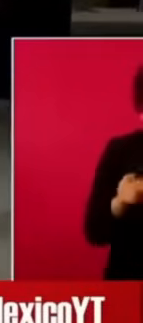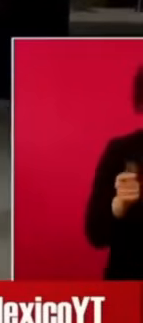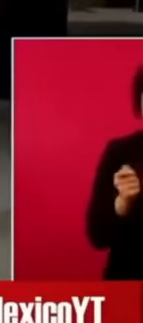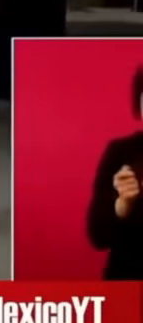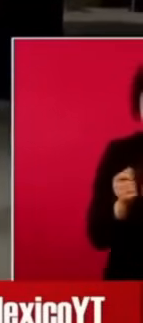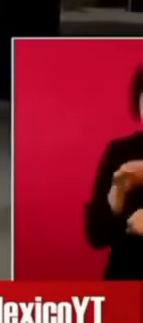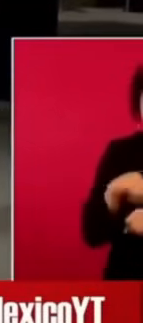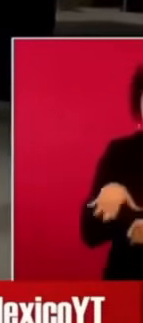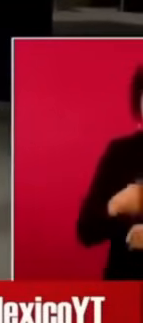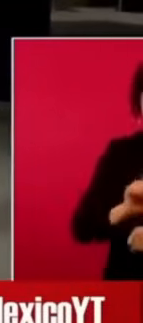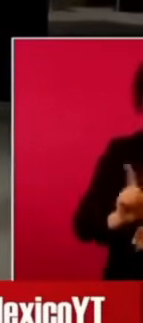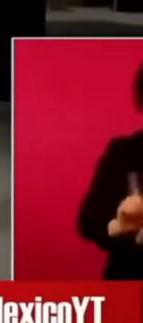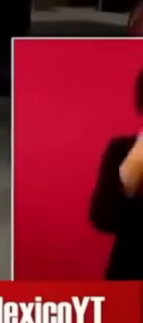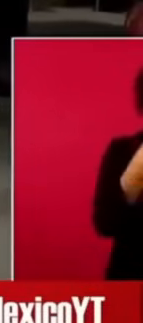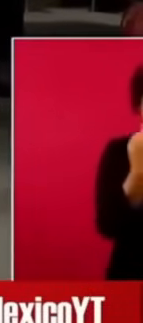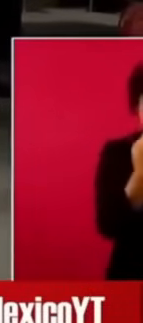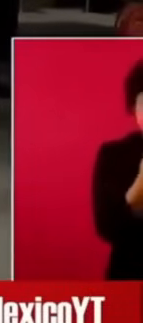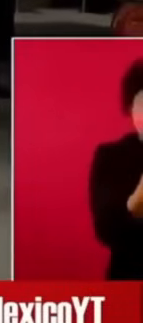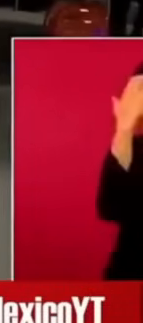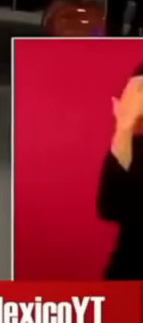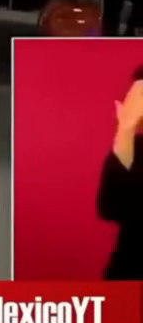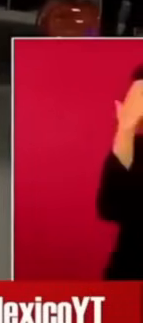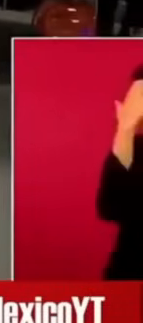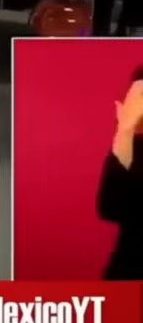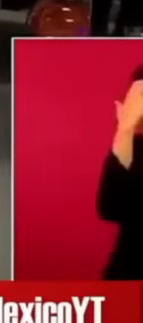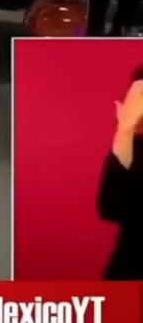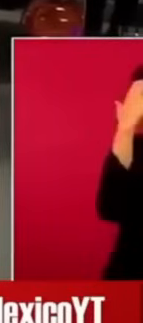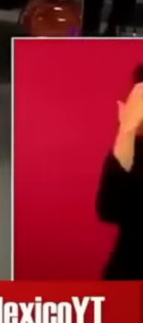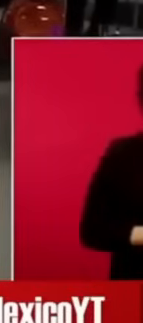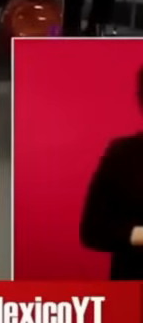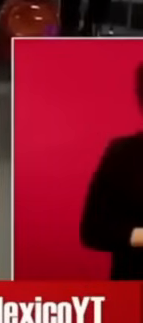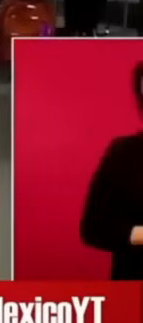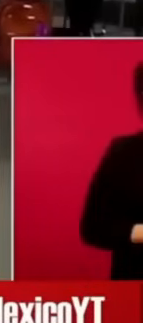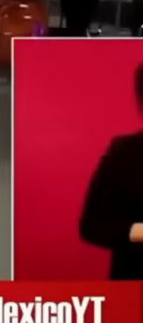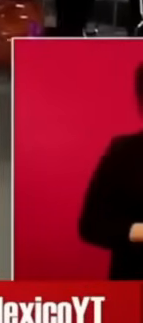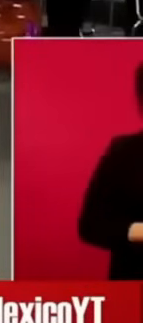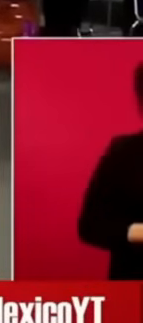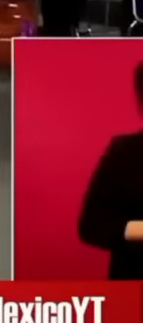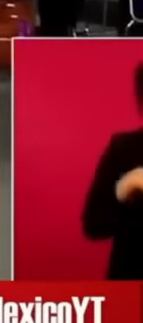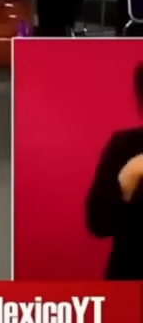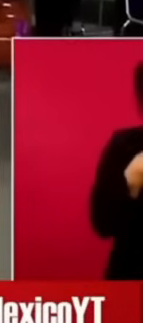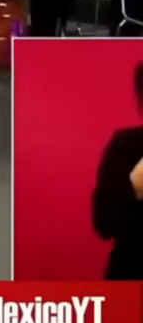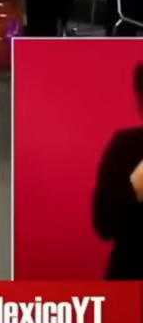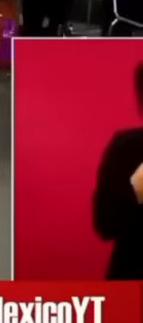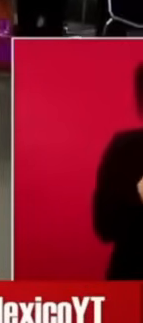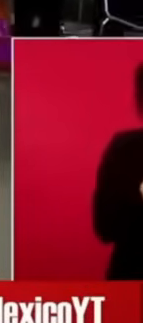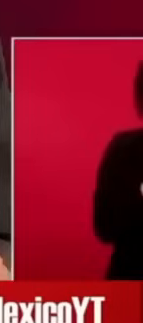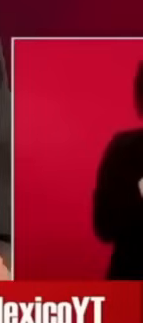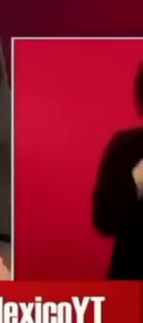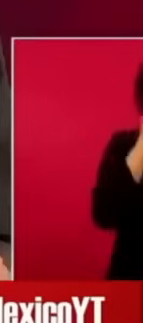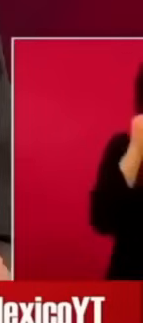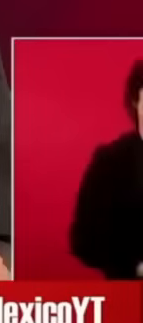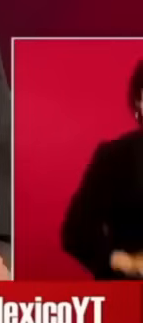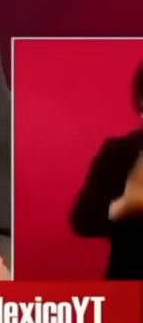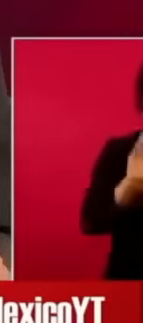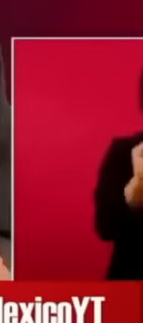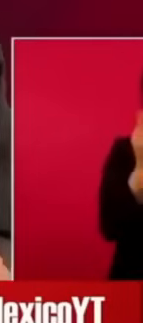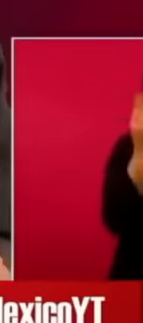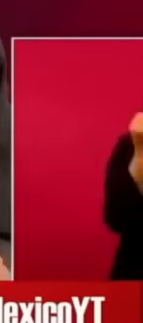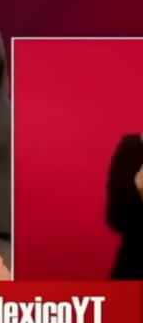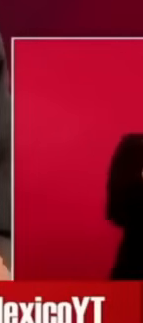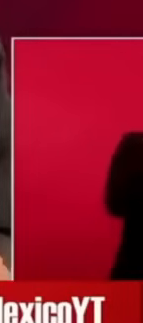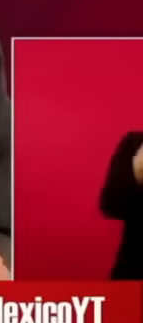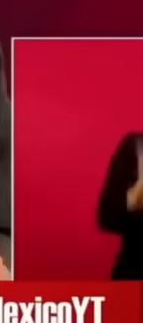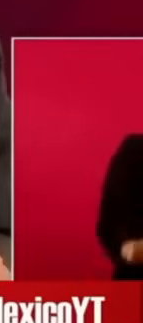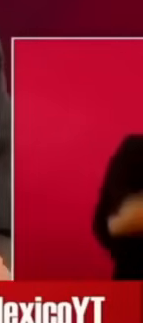también la presidenta? Así de esta forma quieren interpretar la ley, o así de esta forma pretende interpretar la